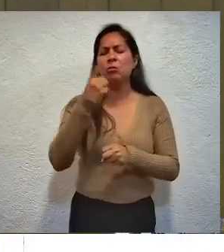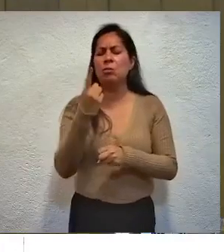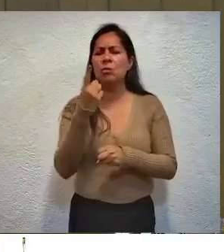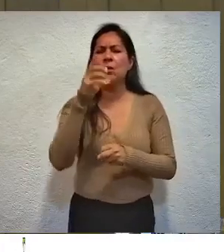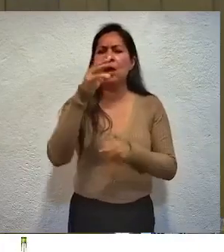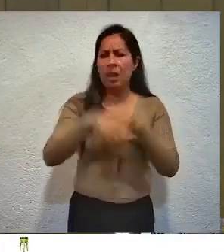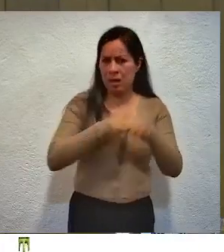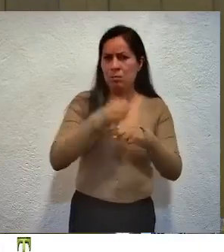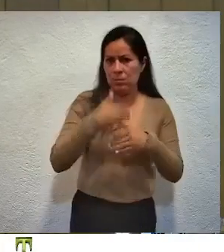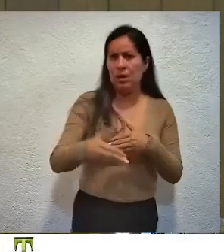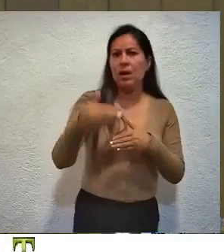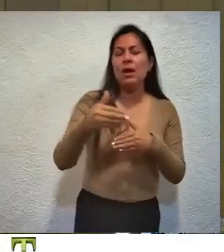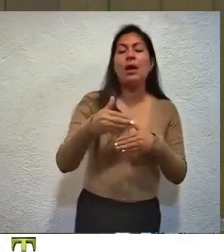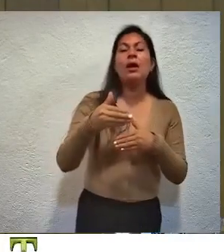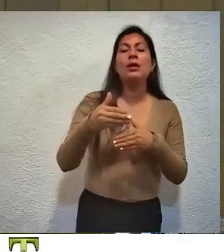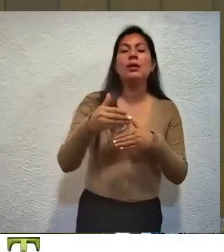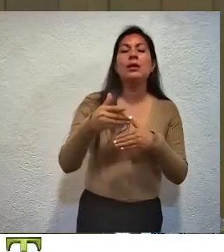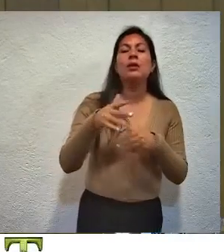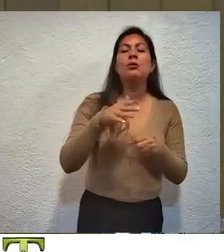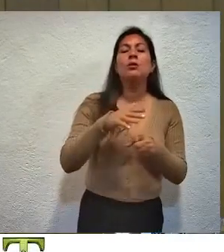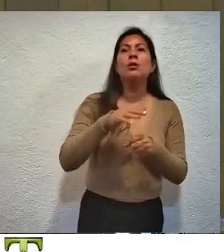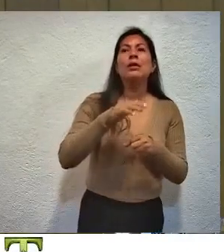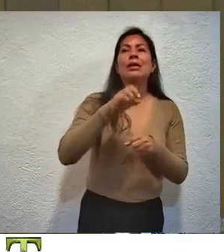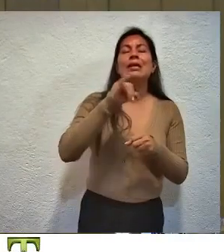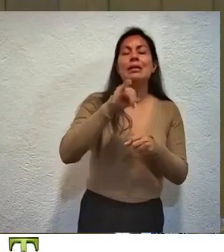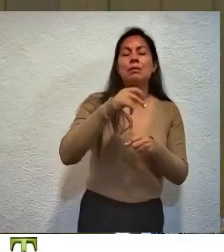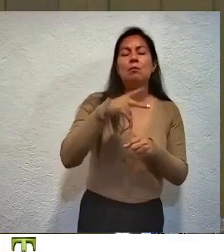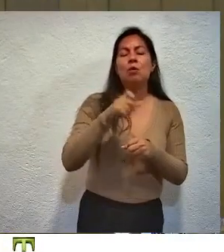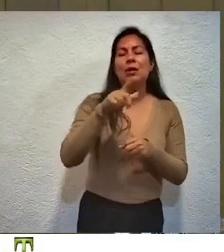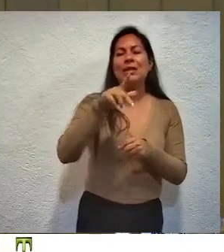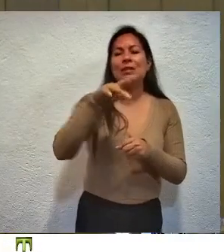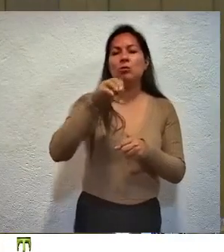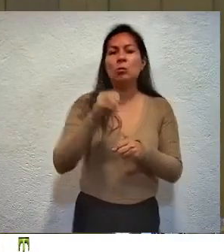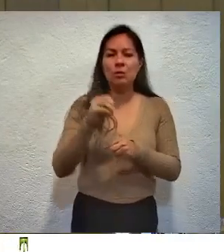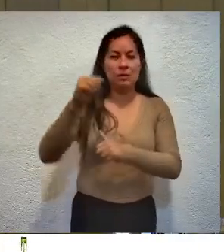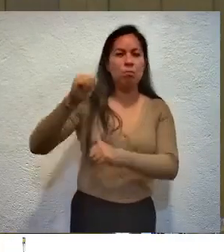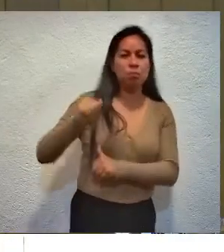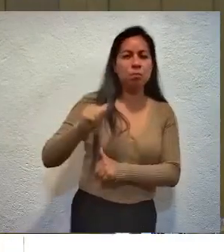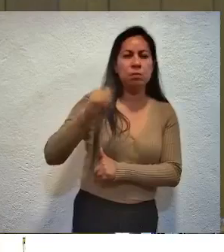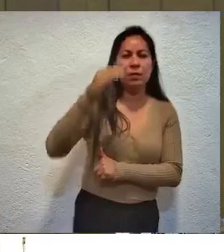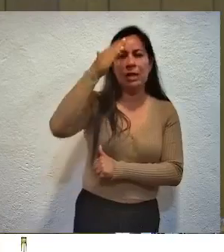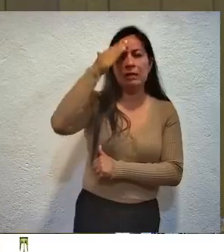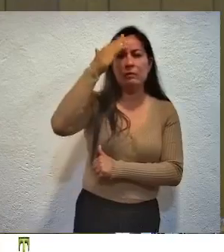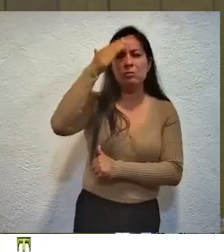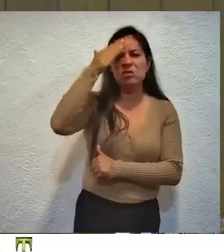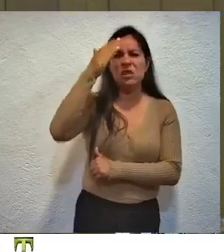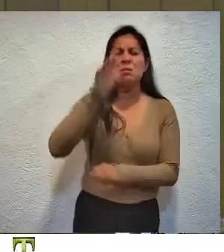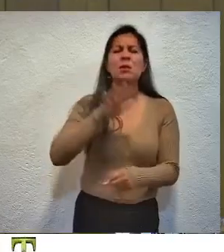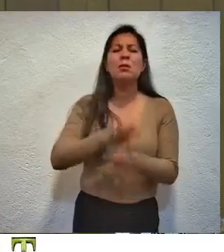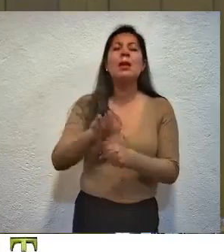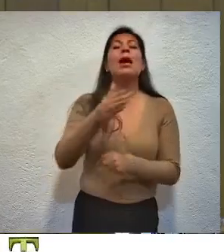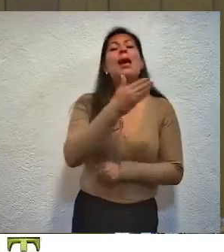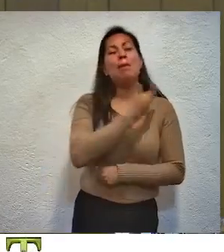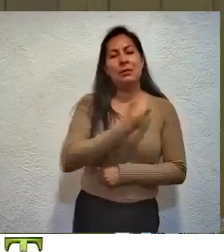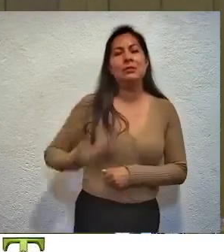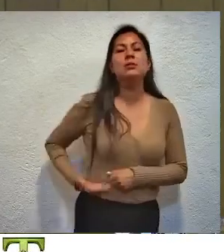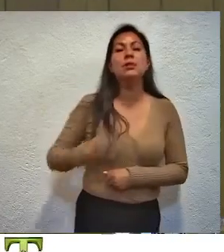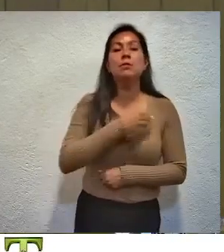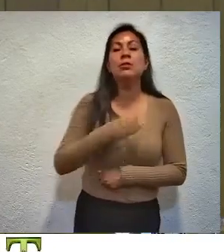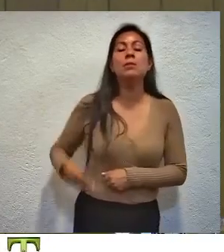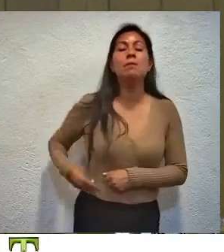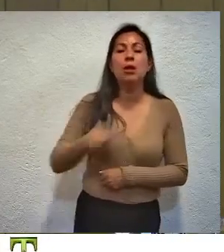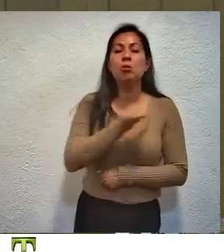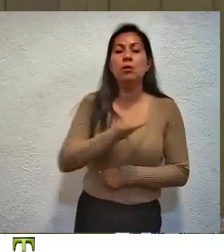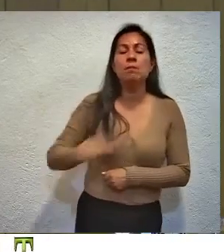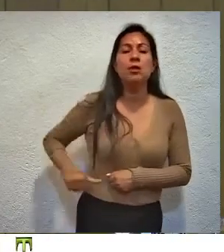año, en el que la parte actora es Hipólito Castañeda Rodríguez y la autoridad responsable el presidente municipal y